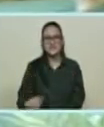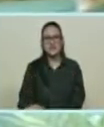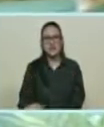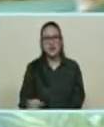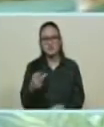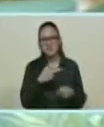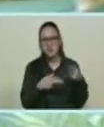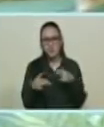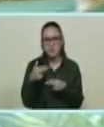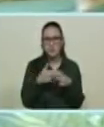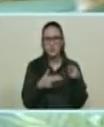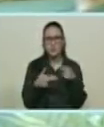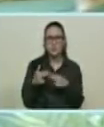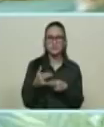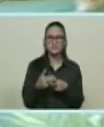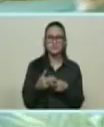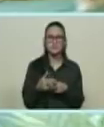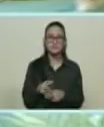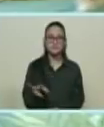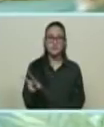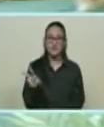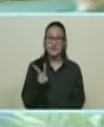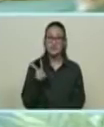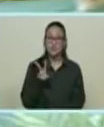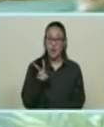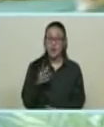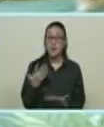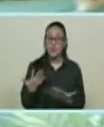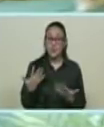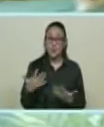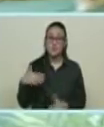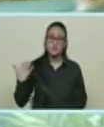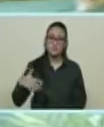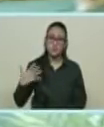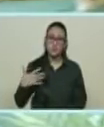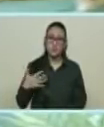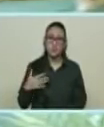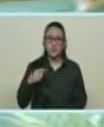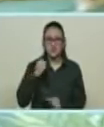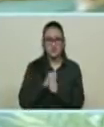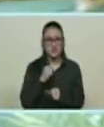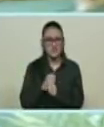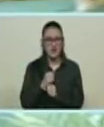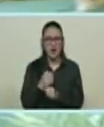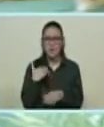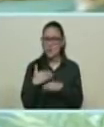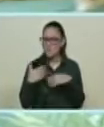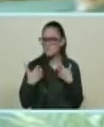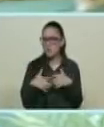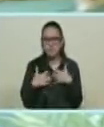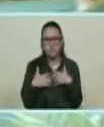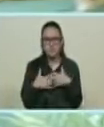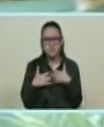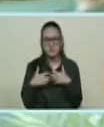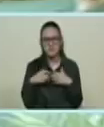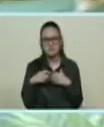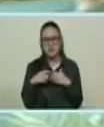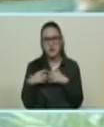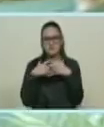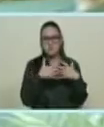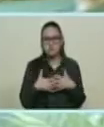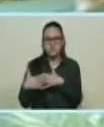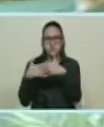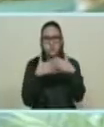Impresionante cómo Venezuela ha ido posicionando una maquinaria de construcción de